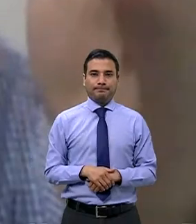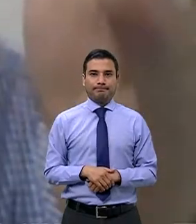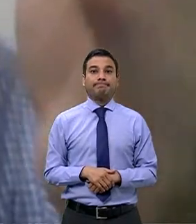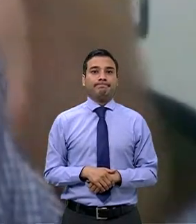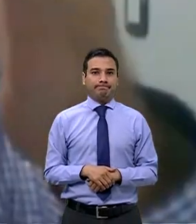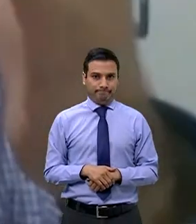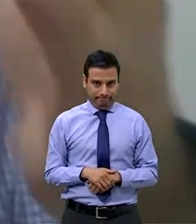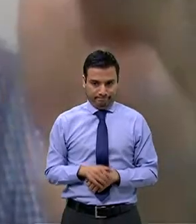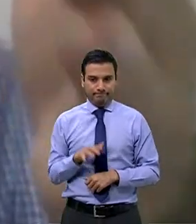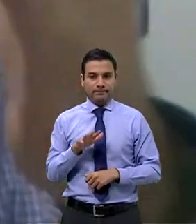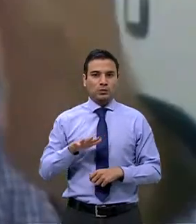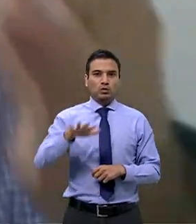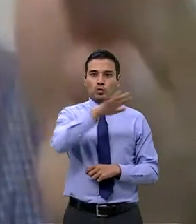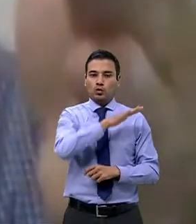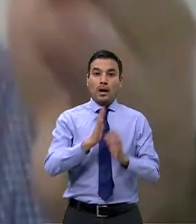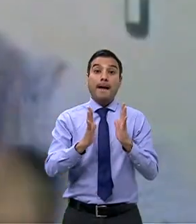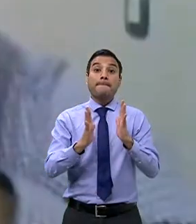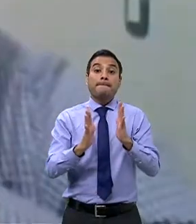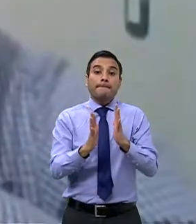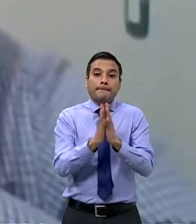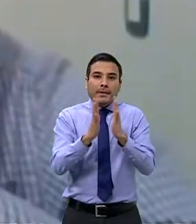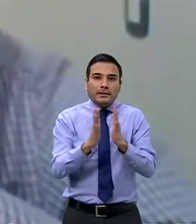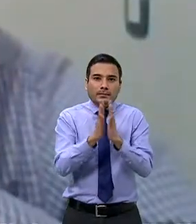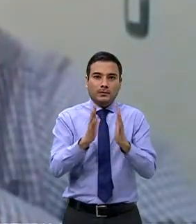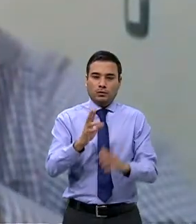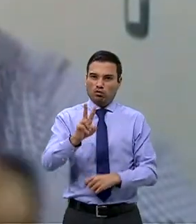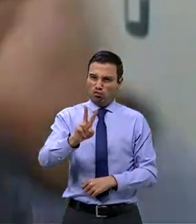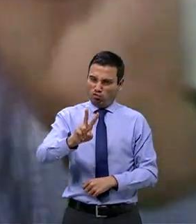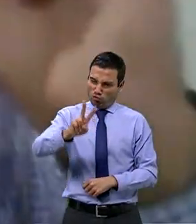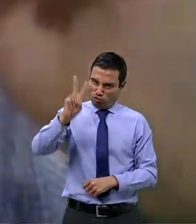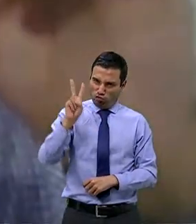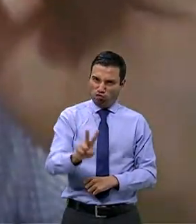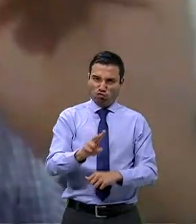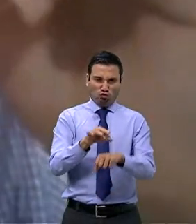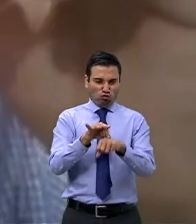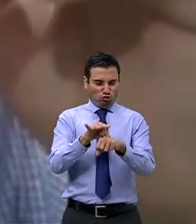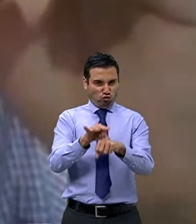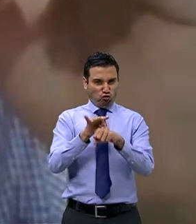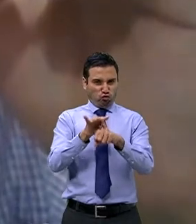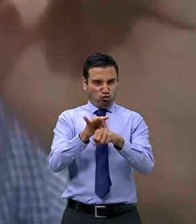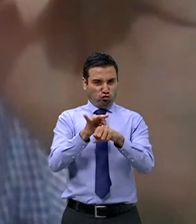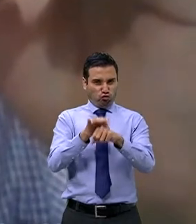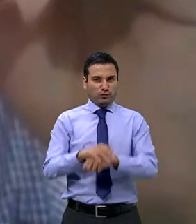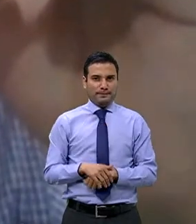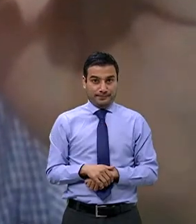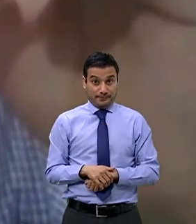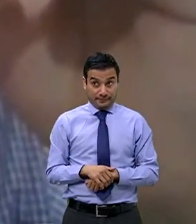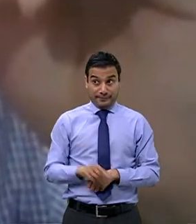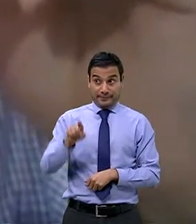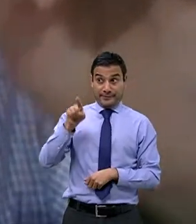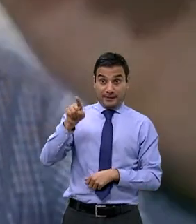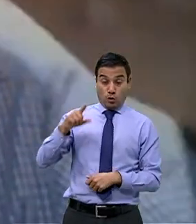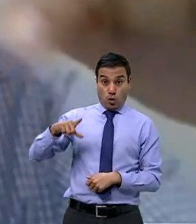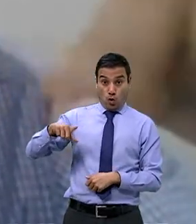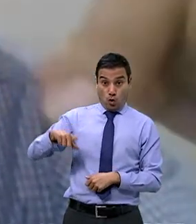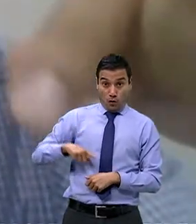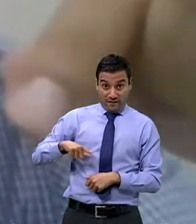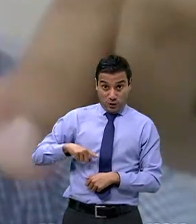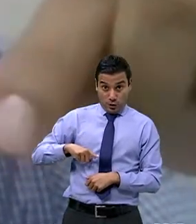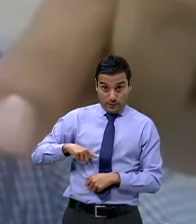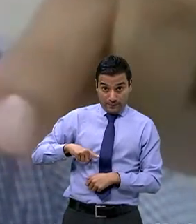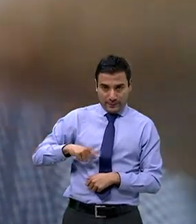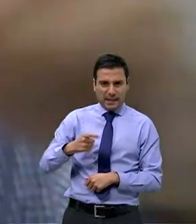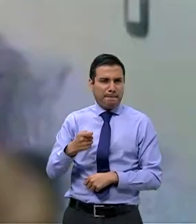participativa real efectiva donde por primera vez un gobierno está